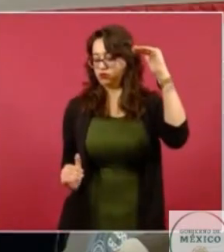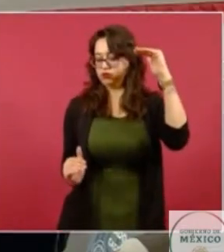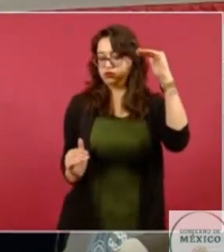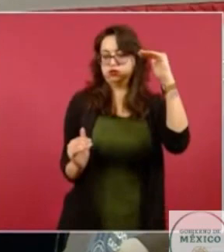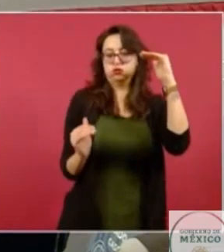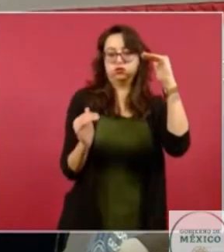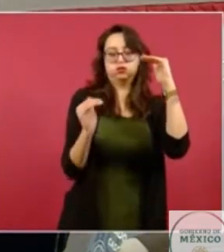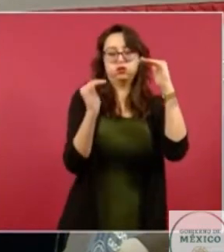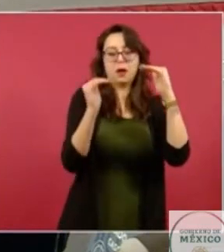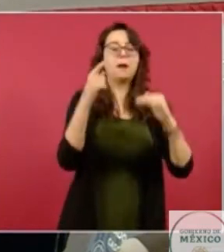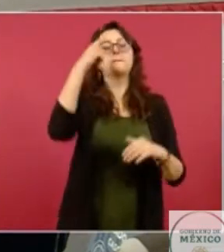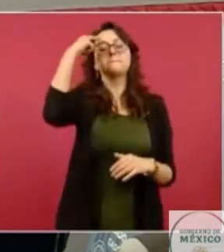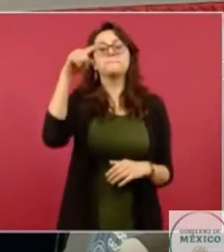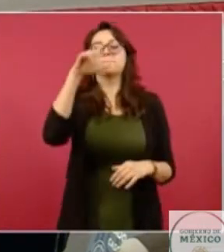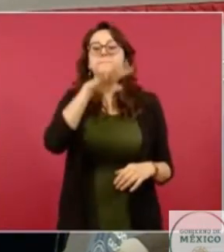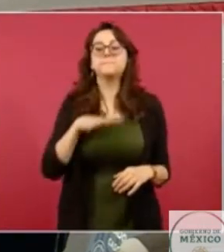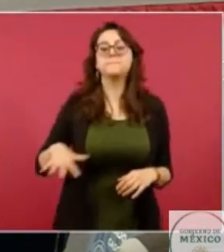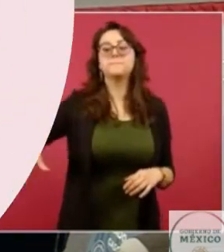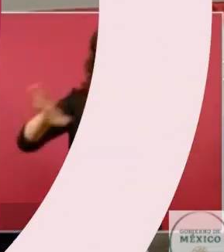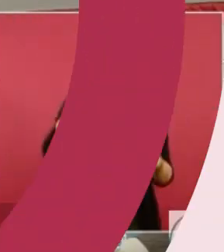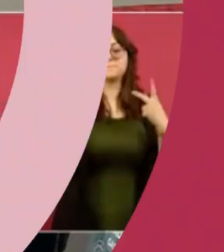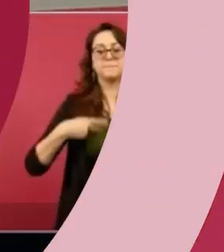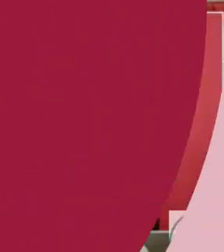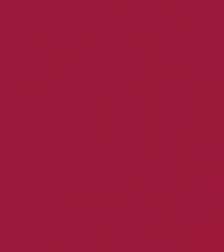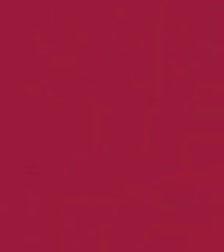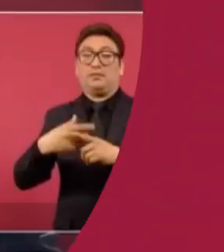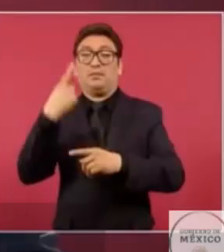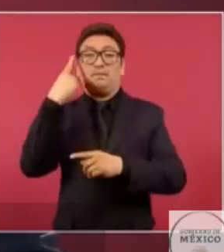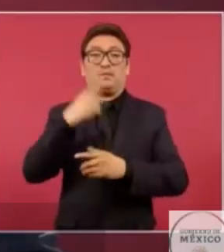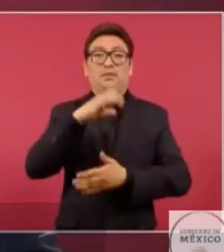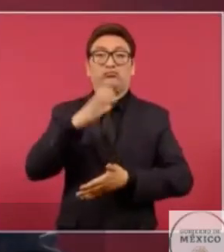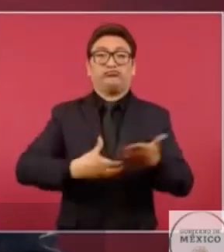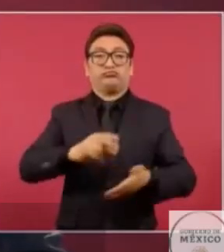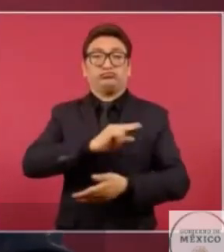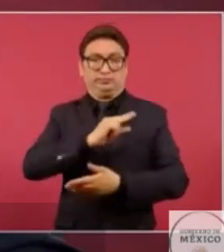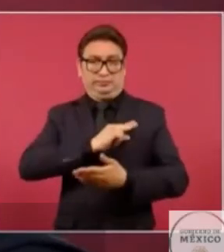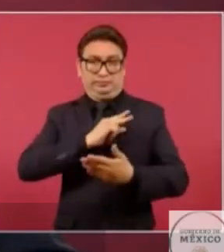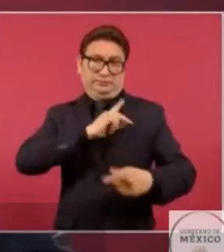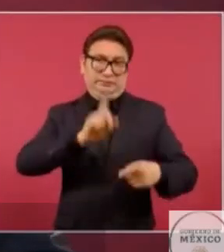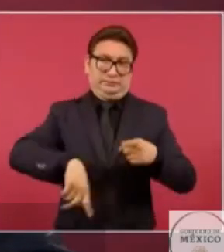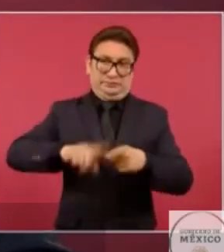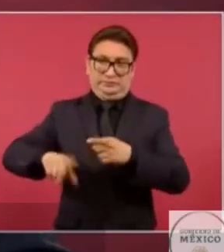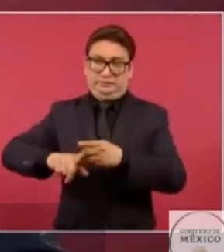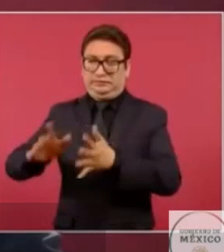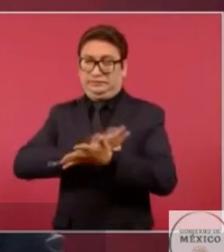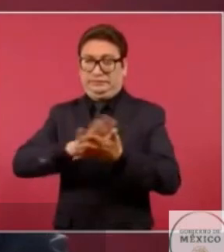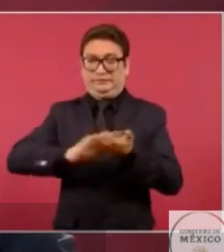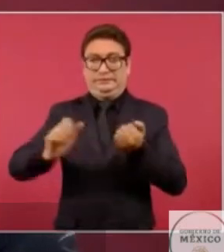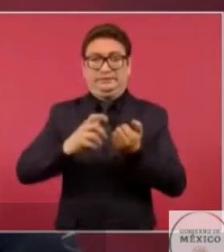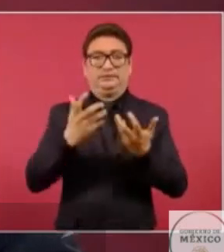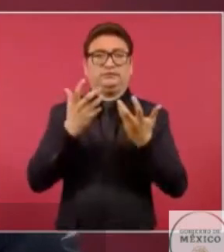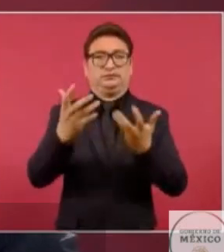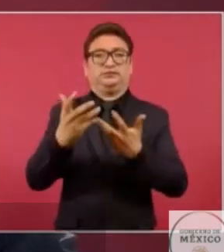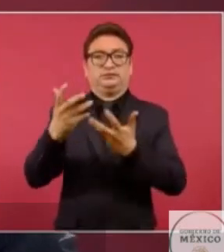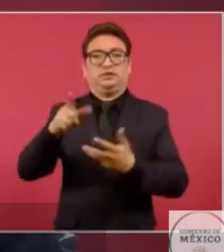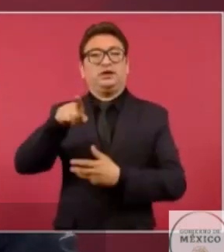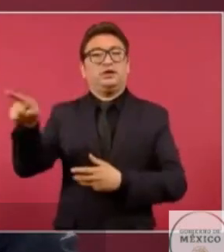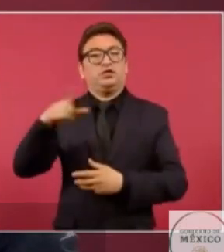para beneficio de todos los mexicanos. Muchas gracias. Pues también querían